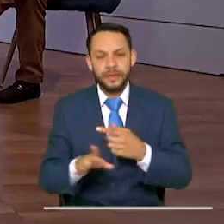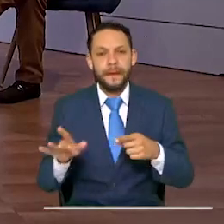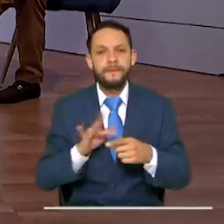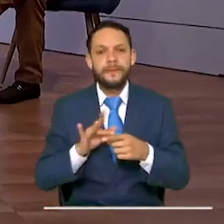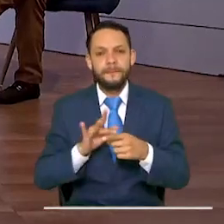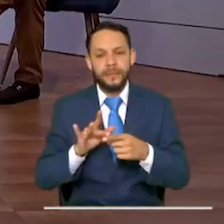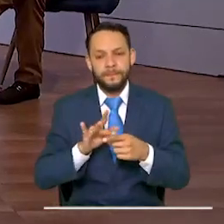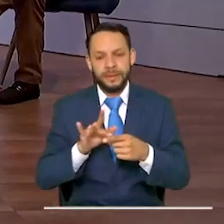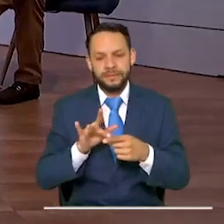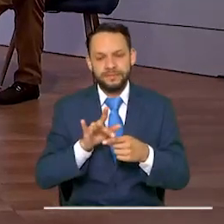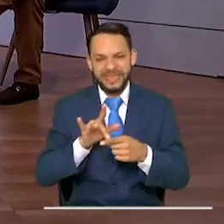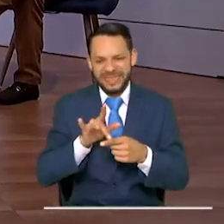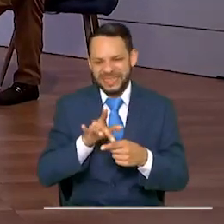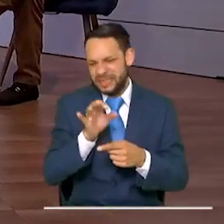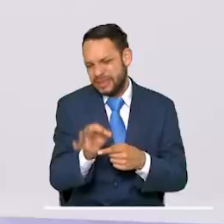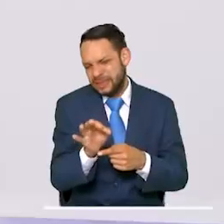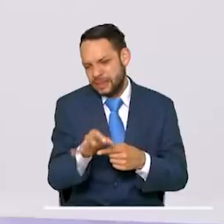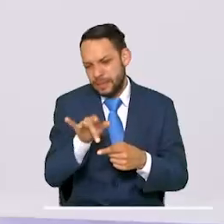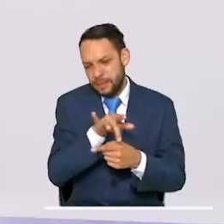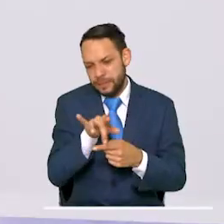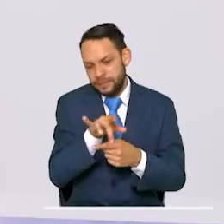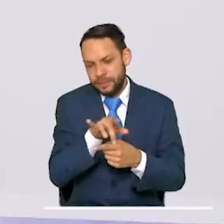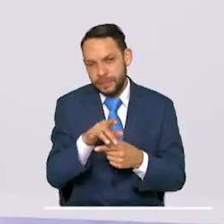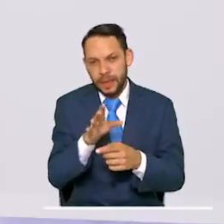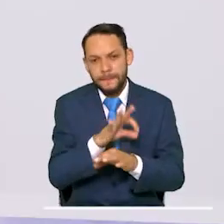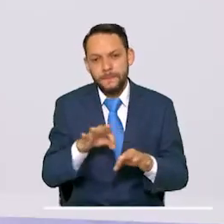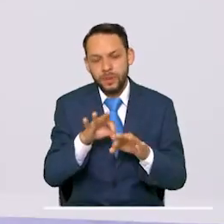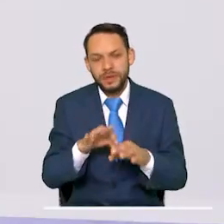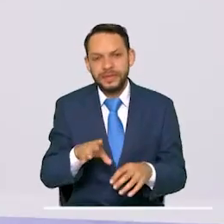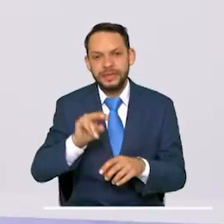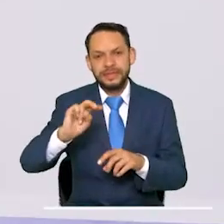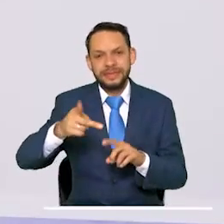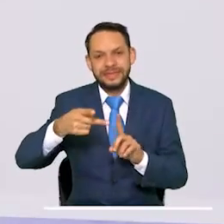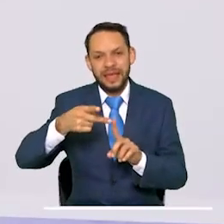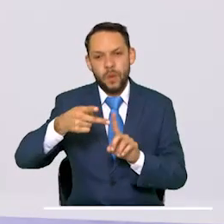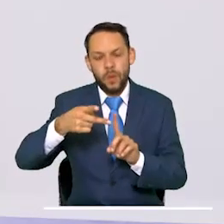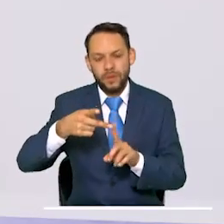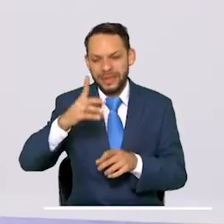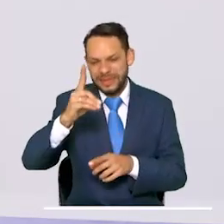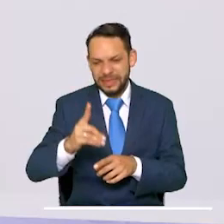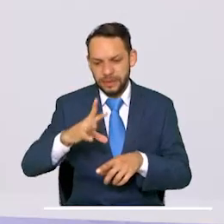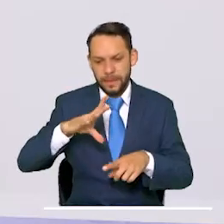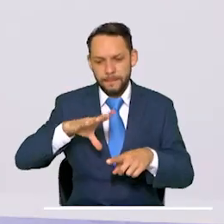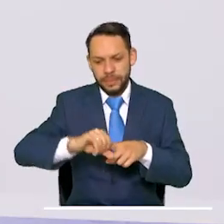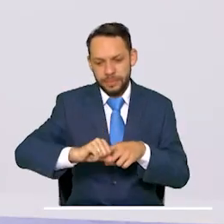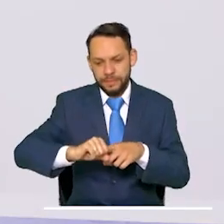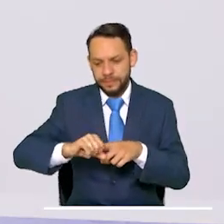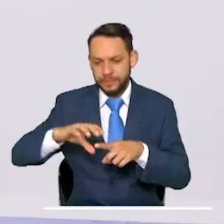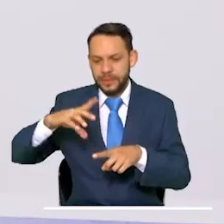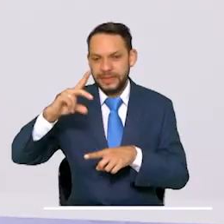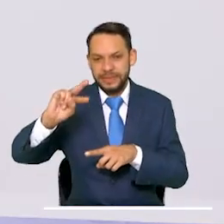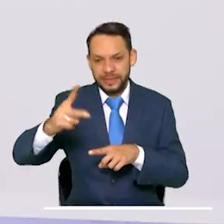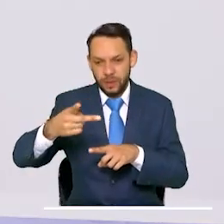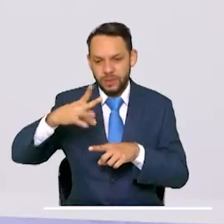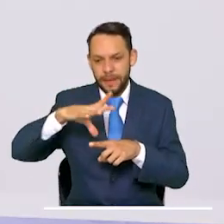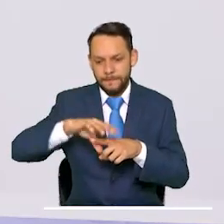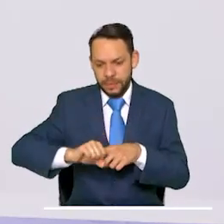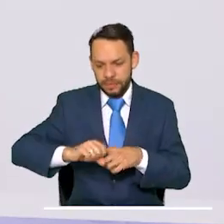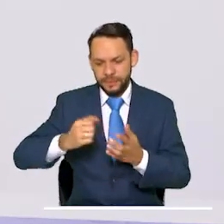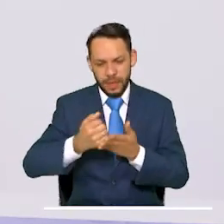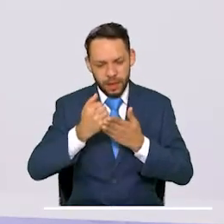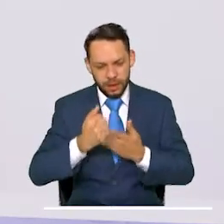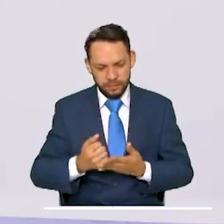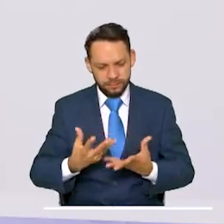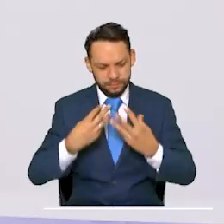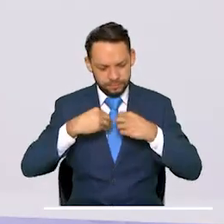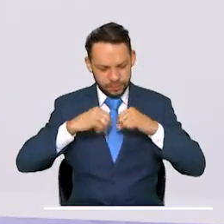uno, es que yo siempre les digo que la segunda consulta es la más importante, que ese segundo encuentro es clave para uno, porque yo no agoto el conocimiento de